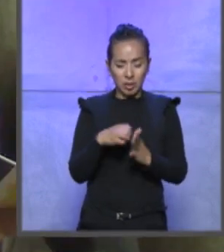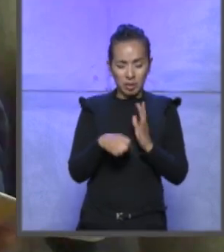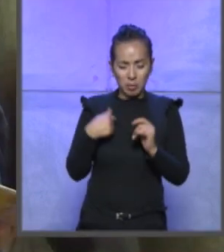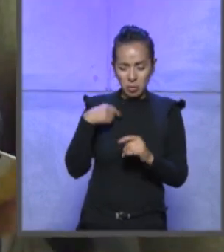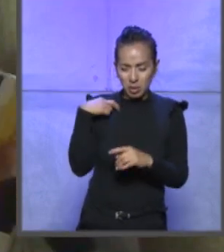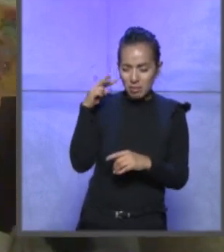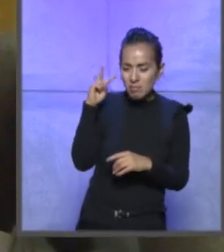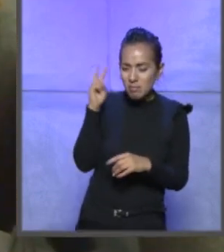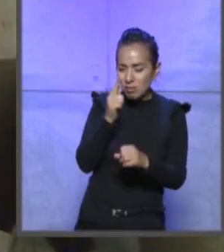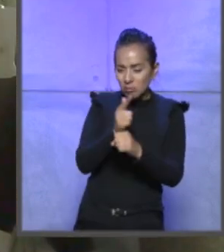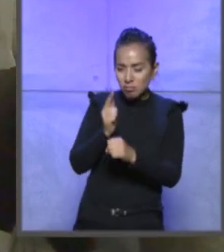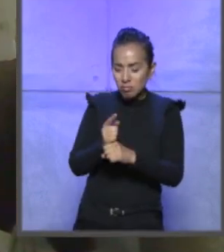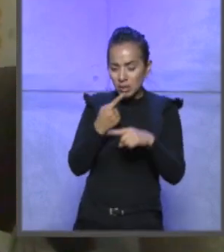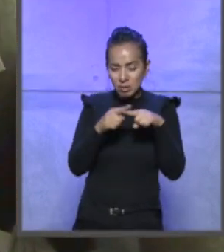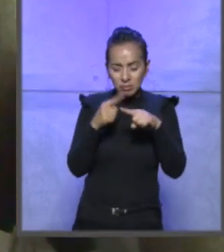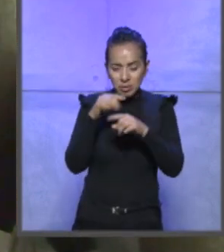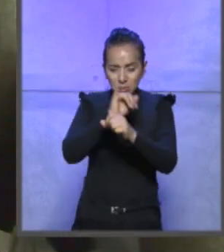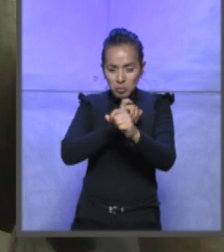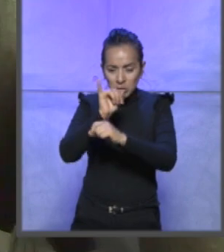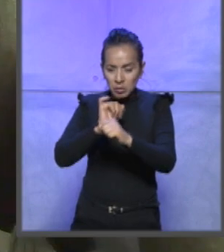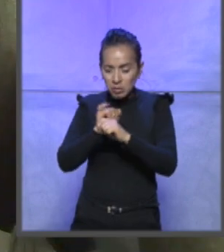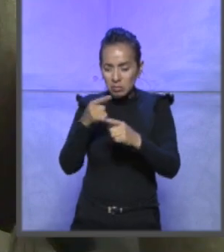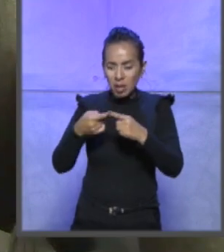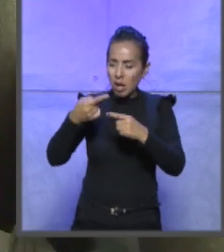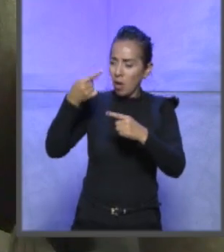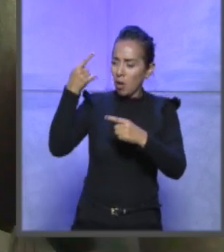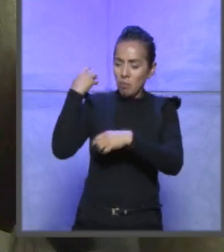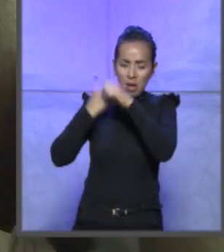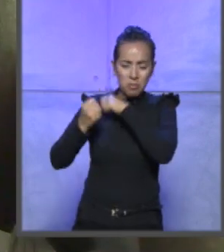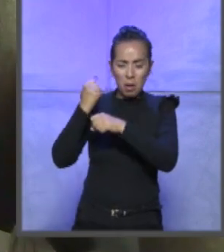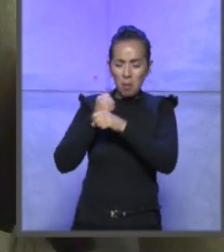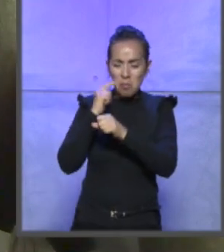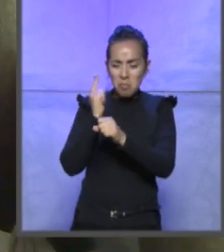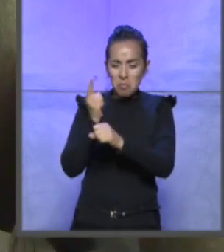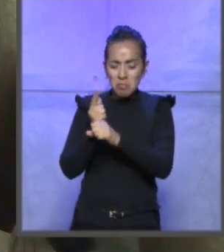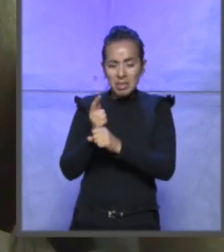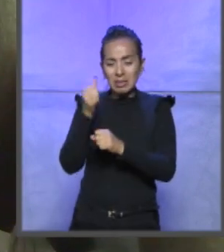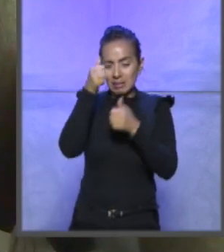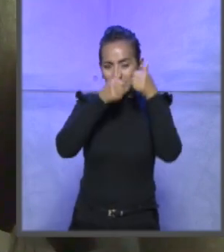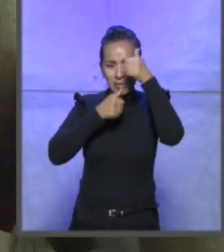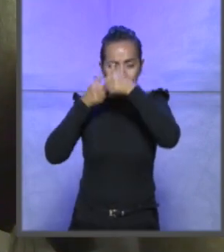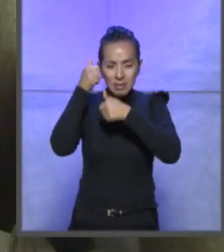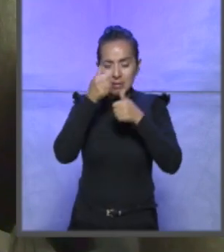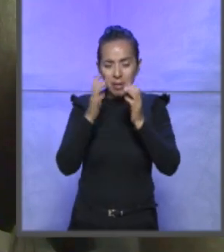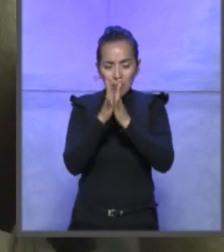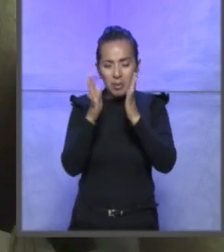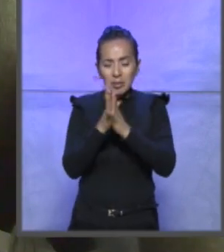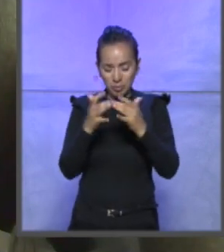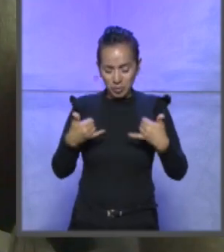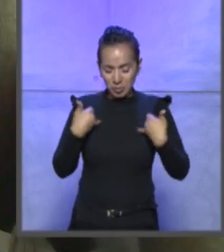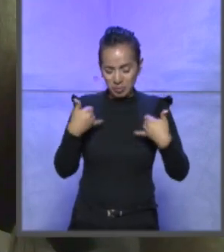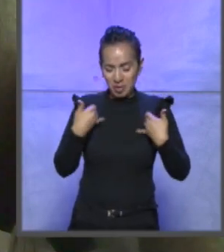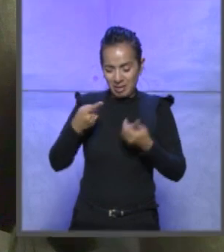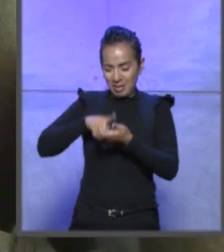por lo menos lo que yo percibo, y diferentes estudios también han percibido ya desde hace bastante tiempo, que se analiza la participación